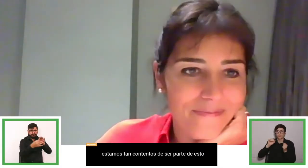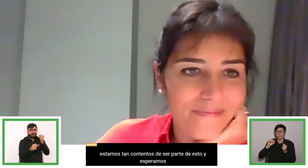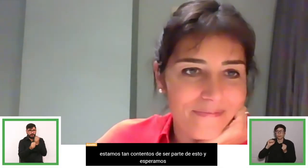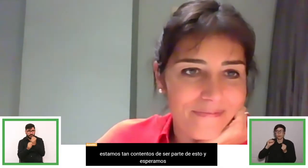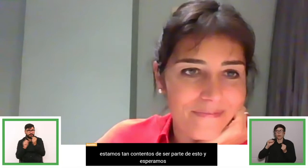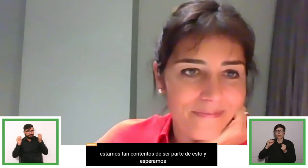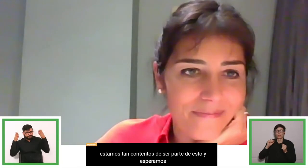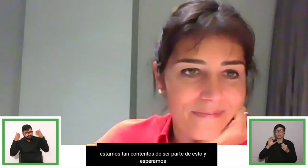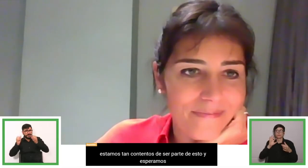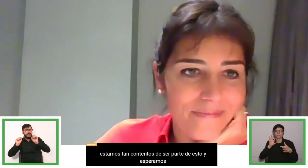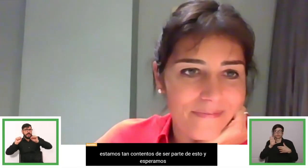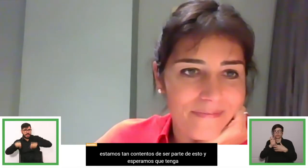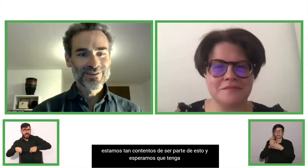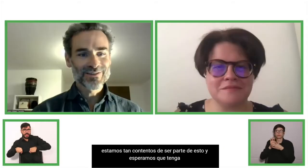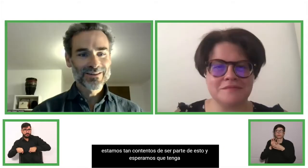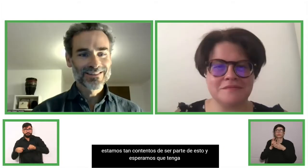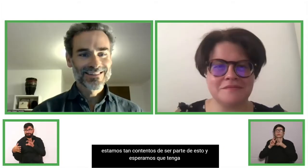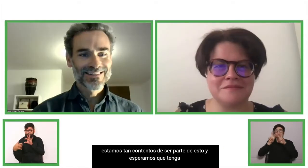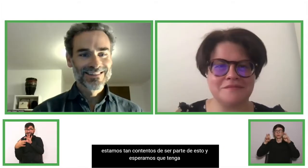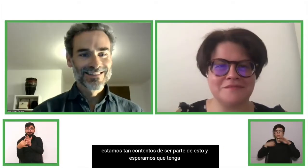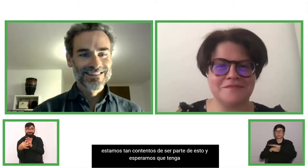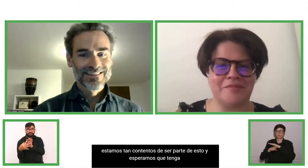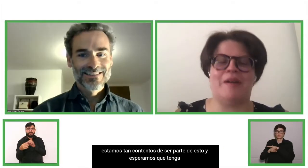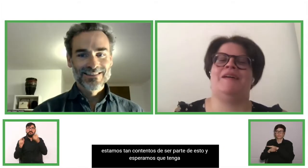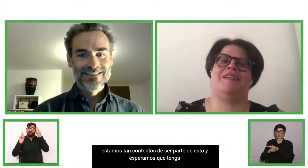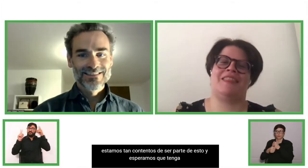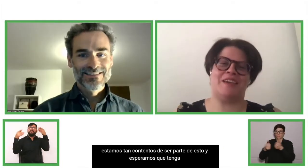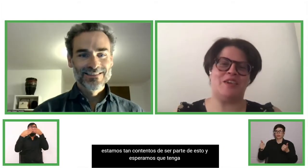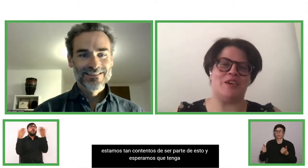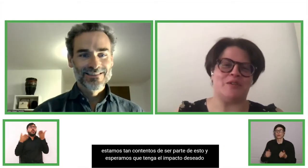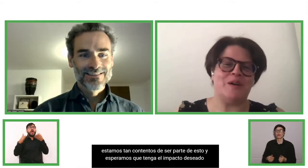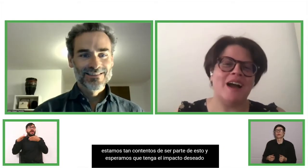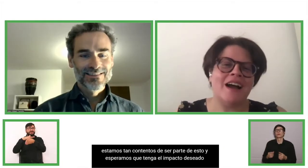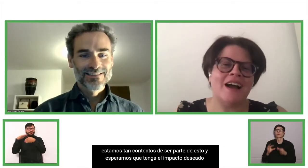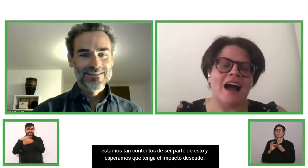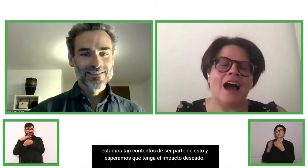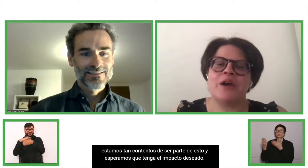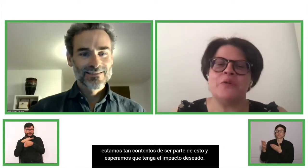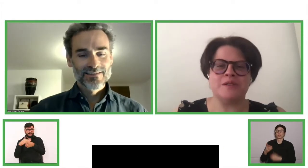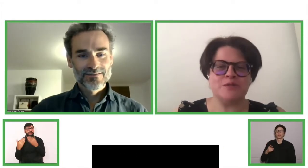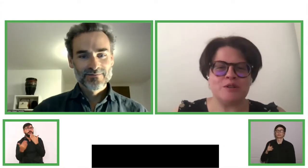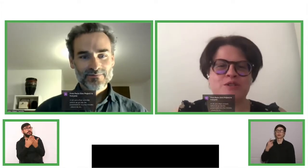Gracias, Catalina, para las palabras de cierre.